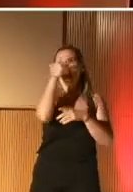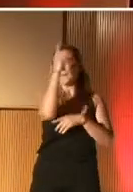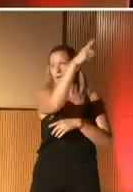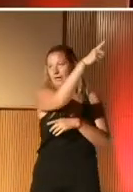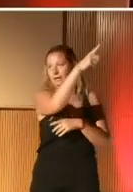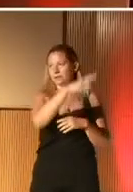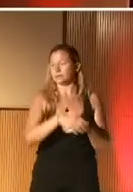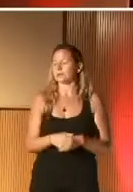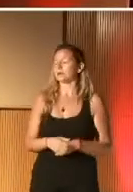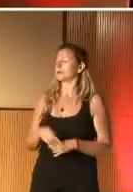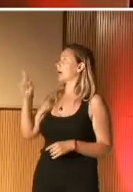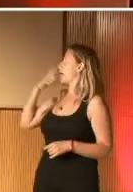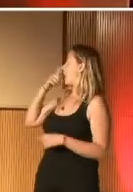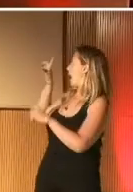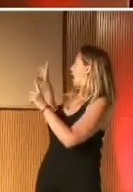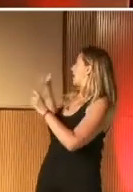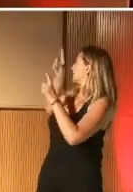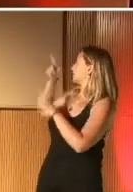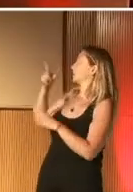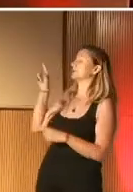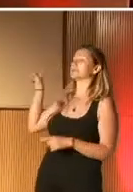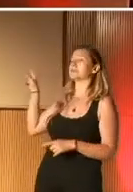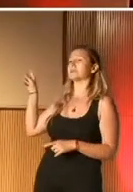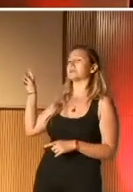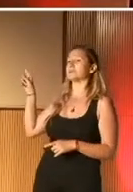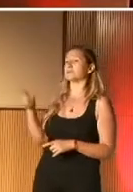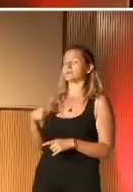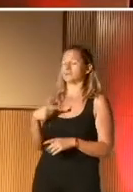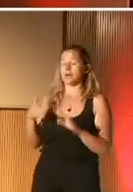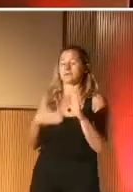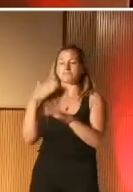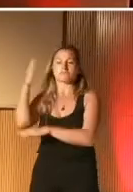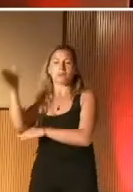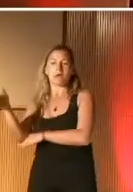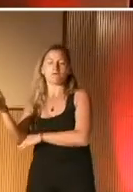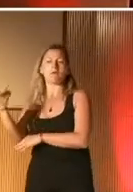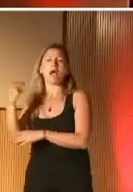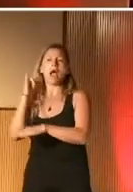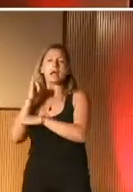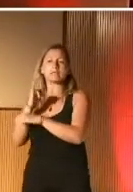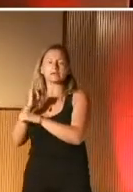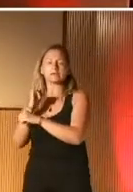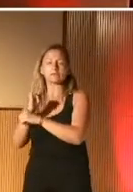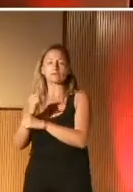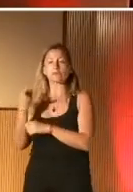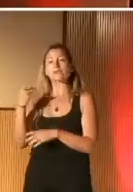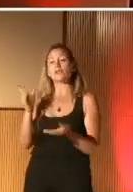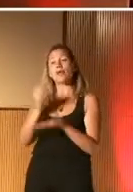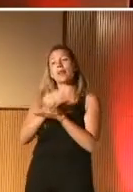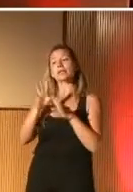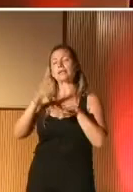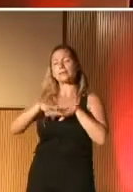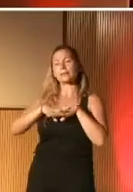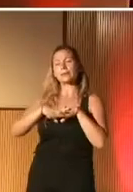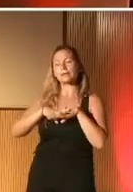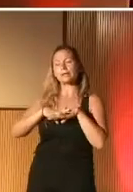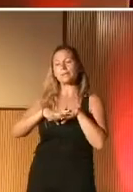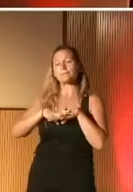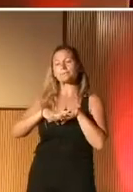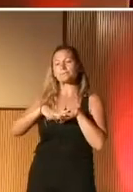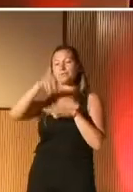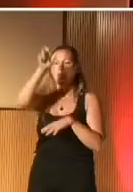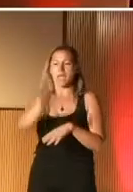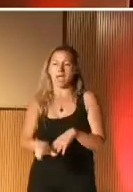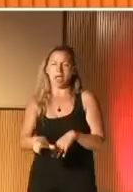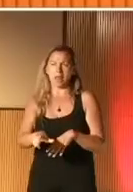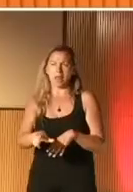Gullivan, la tenéis ahí en la imagen, pues acudía a su escuela secundaria. En la clase de matemáticas, su profesora en este caso,